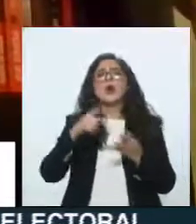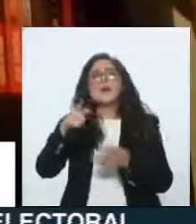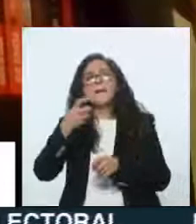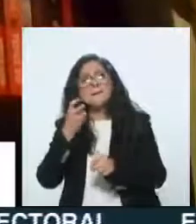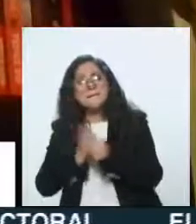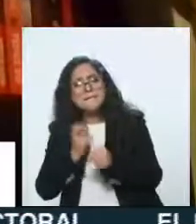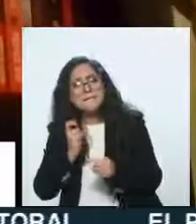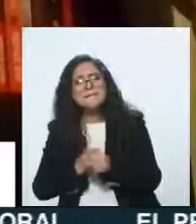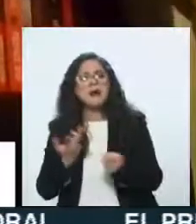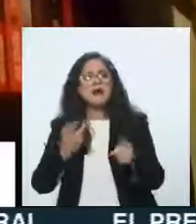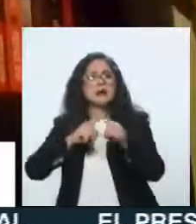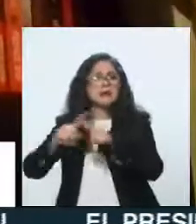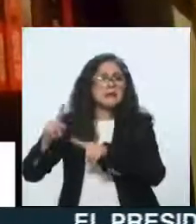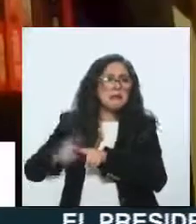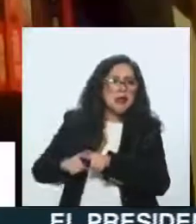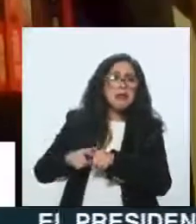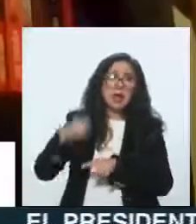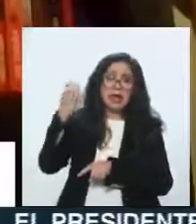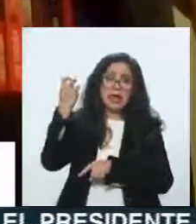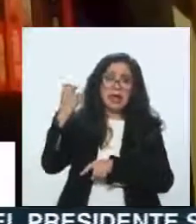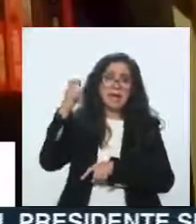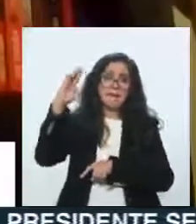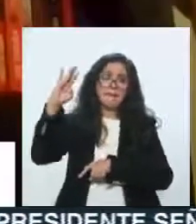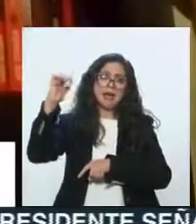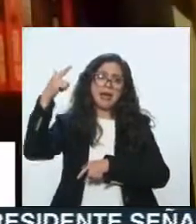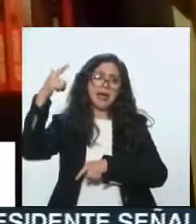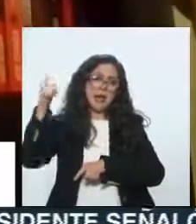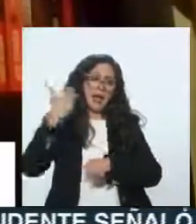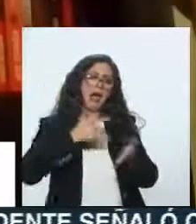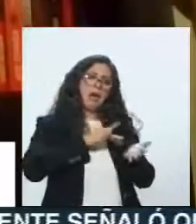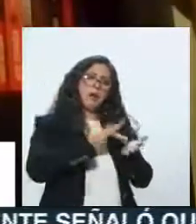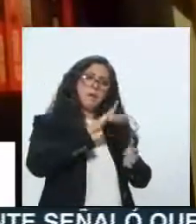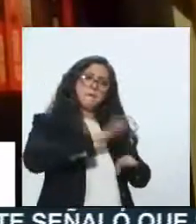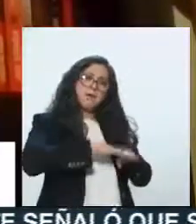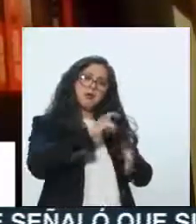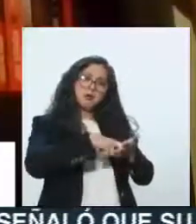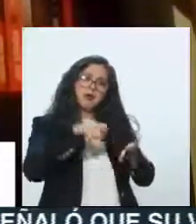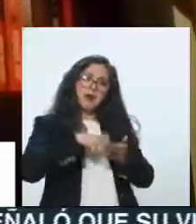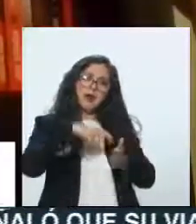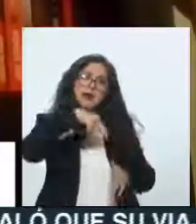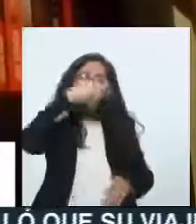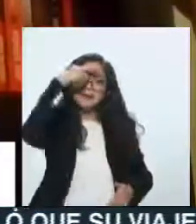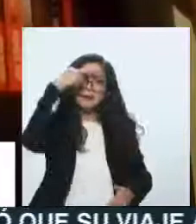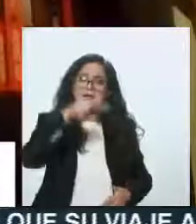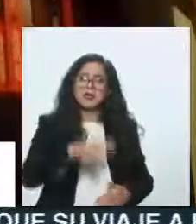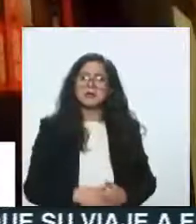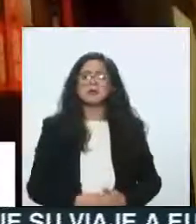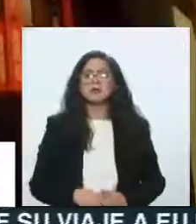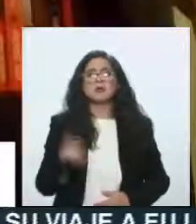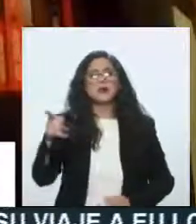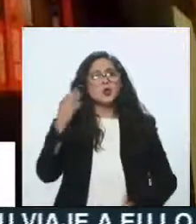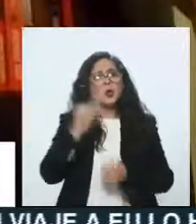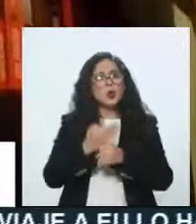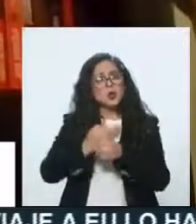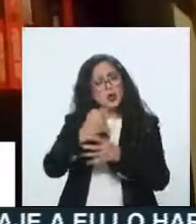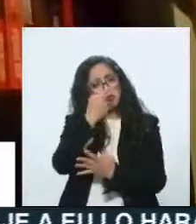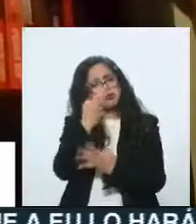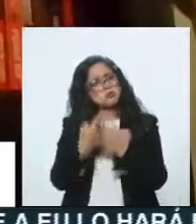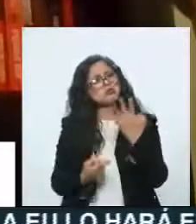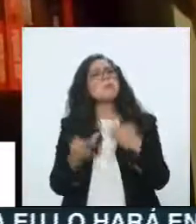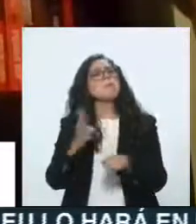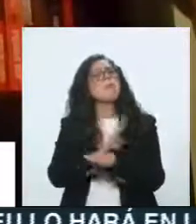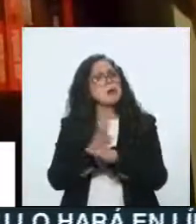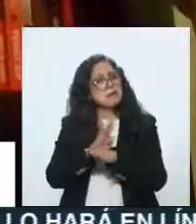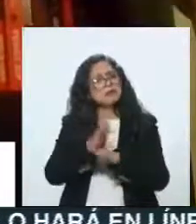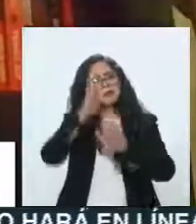Bélgica sobre todo, ¿no? Particularmente de Bélgica. Oye, Víctor, pero aquí están los muchos beneficios de este tratado. Finalmente, porque